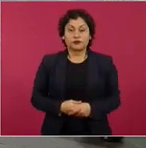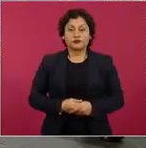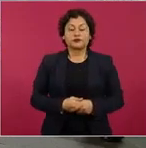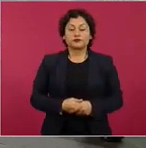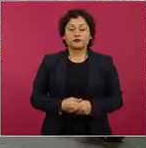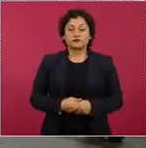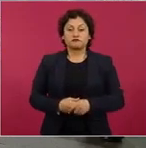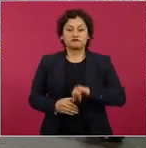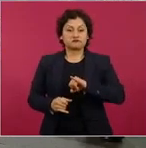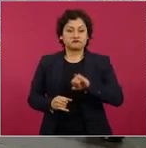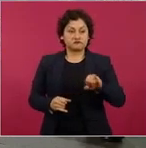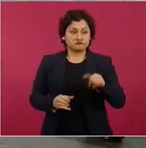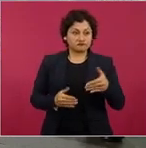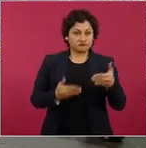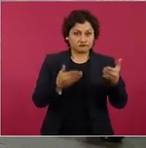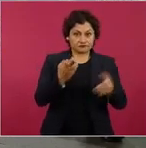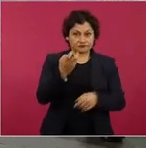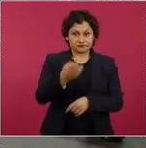ahora.